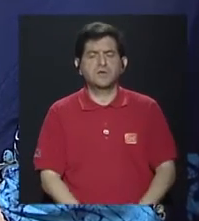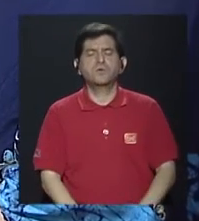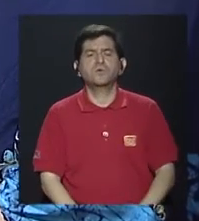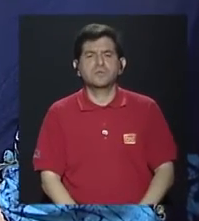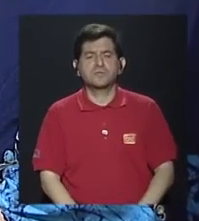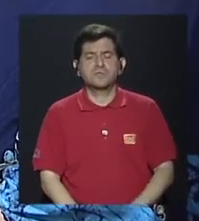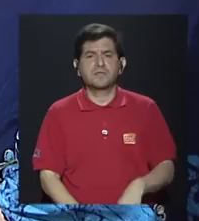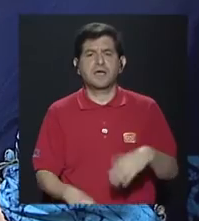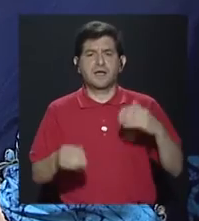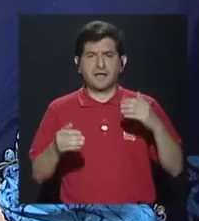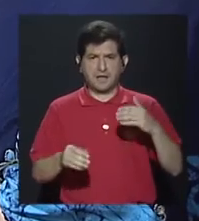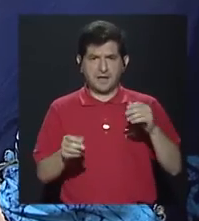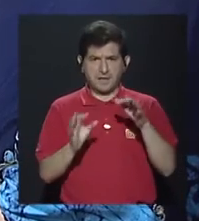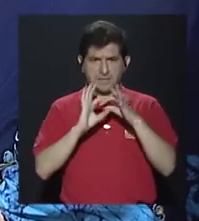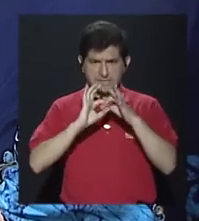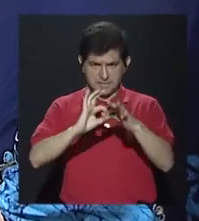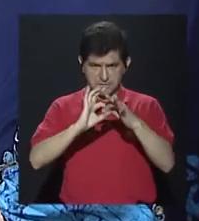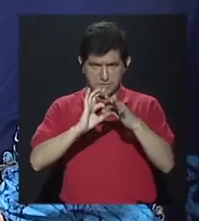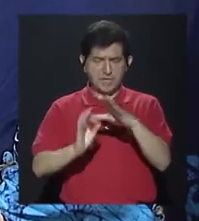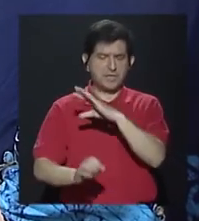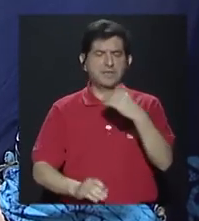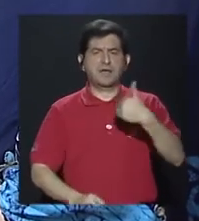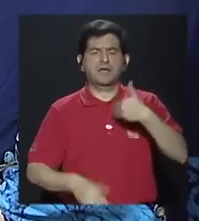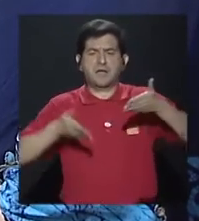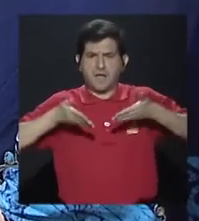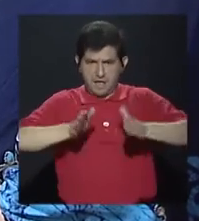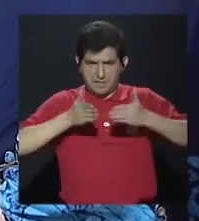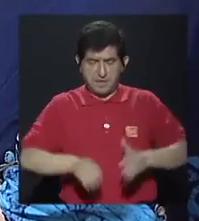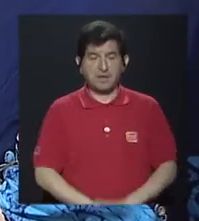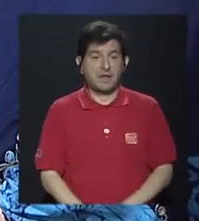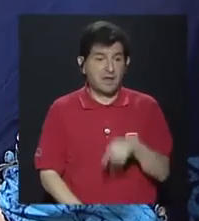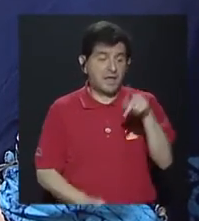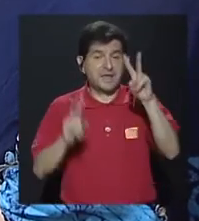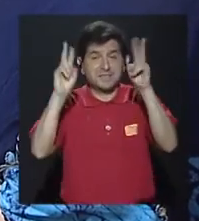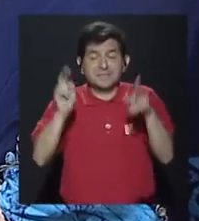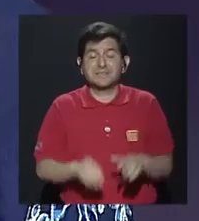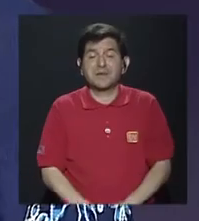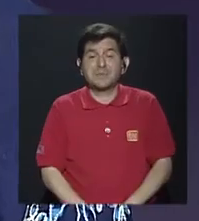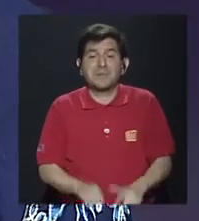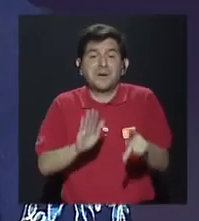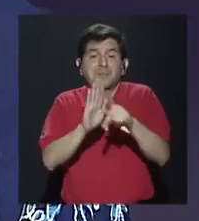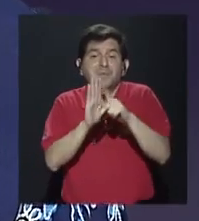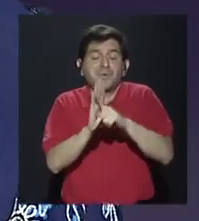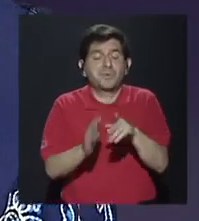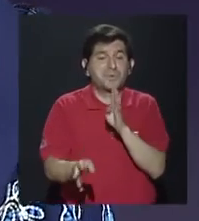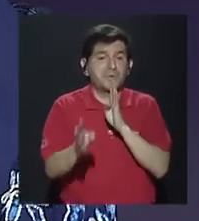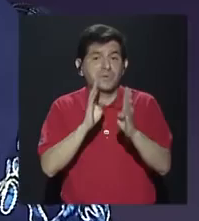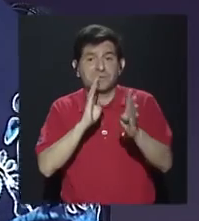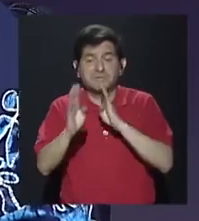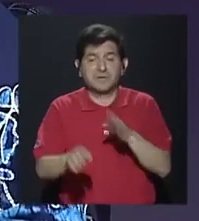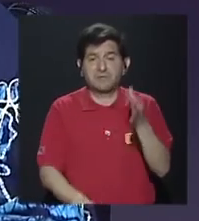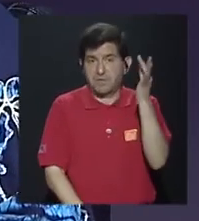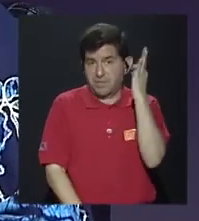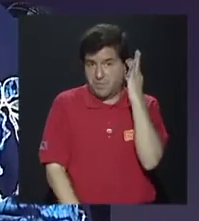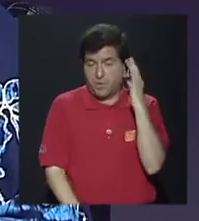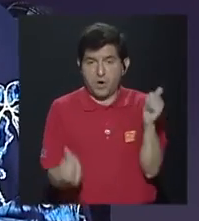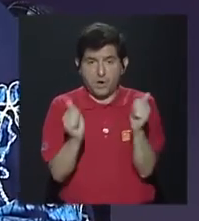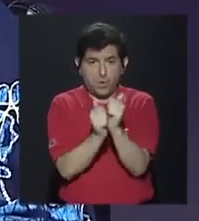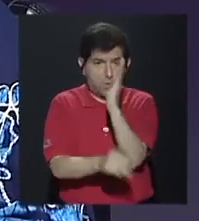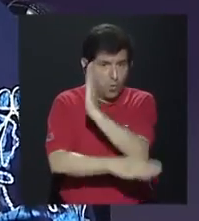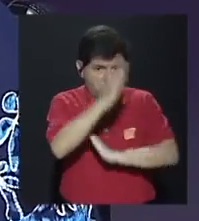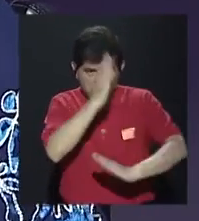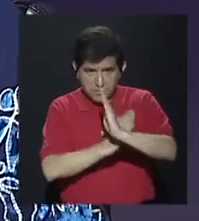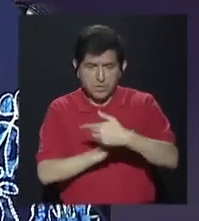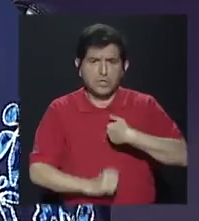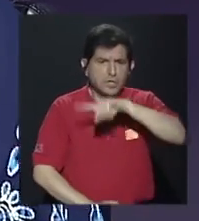que es otro de los grandes tabúes que hay a nivel de las mujeres con discapacidad. Y quisiera